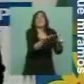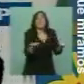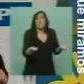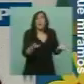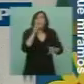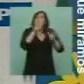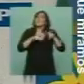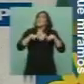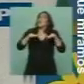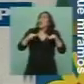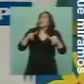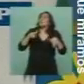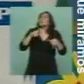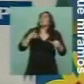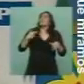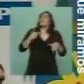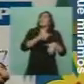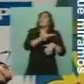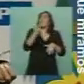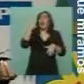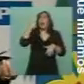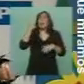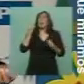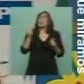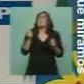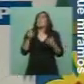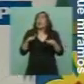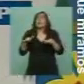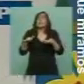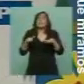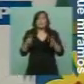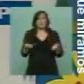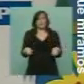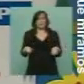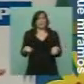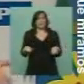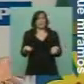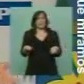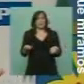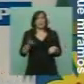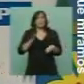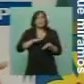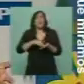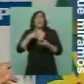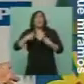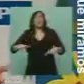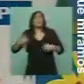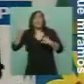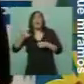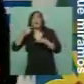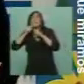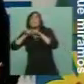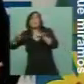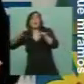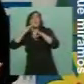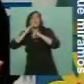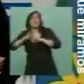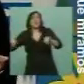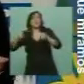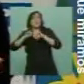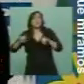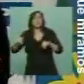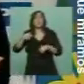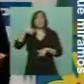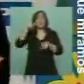las expectativas sociales cuando se manejan en torno eh A lo que saben o la información que le venden para